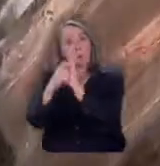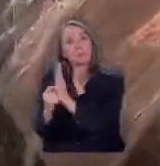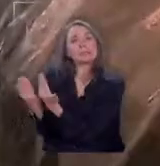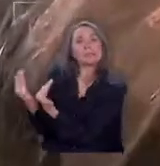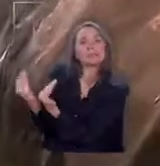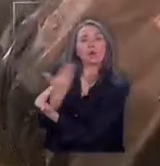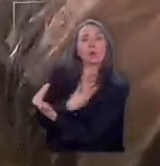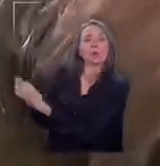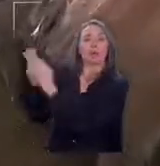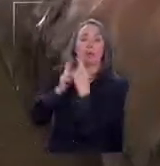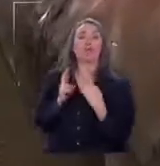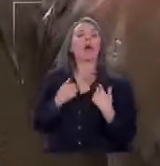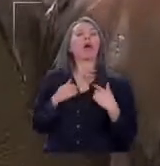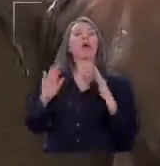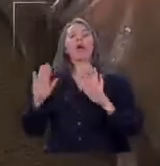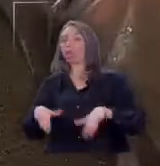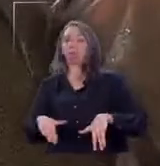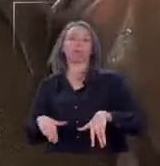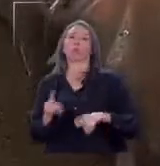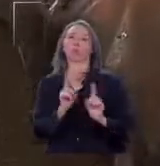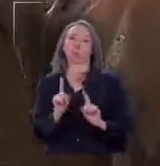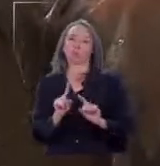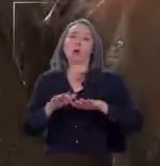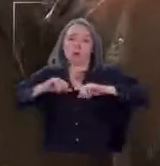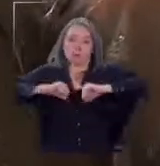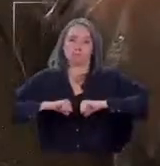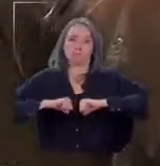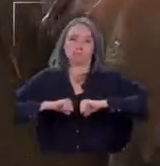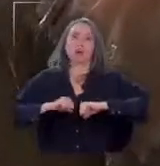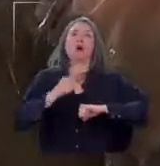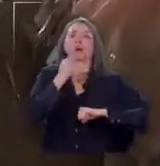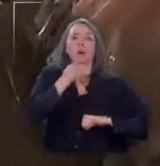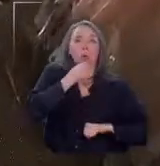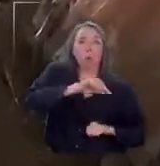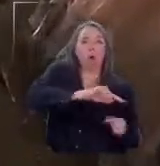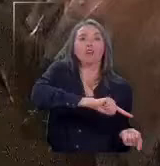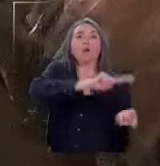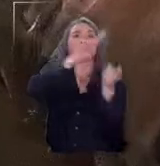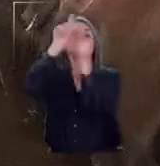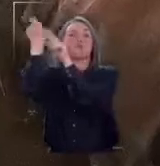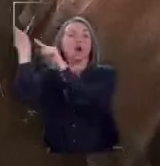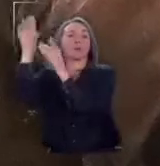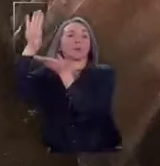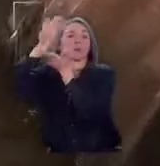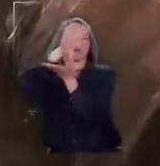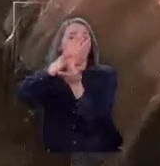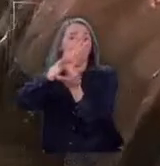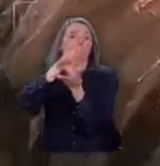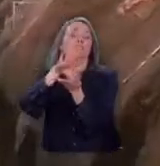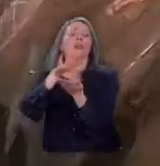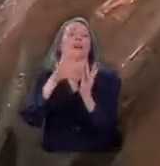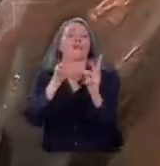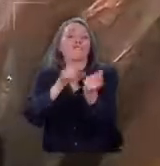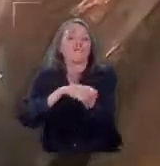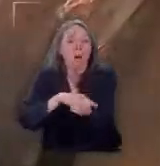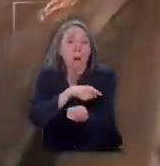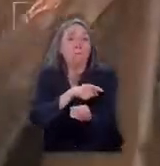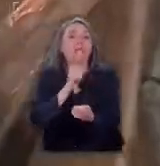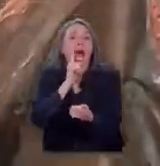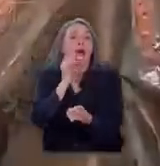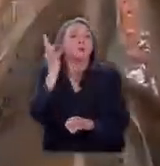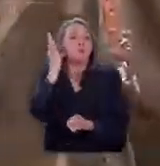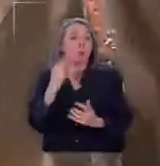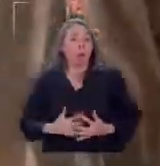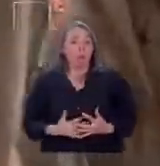gobierno y que no quieren bajar los brazos ahora ellos quieren volver lo antes posible y que recordemos que se encuentran con sus familias se encuentran niños y H